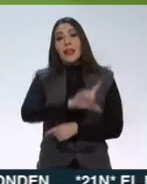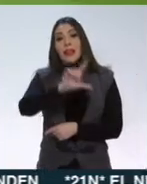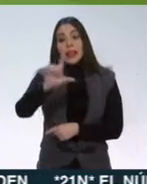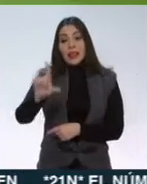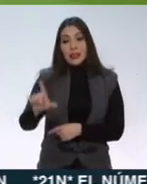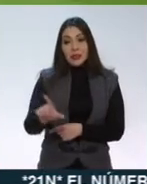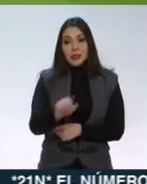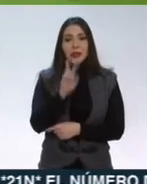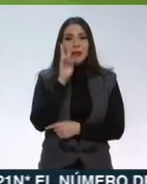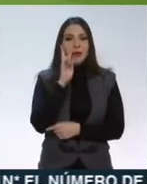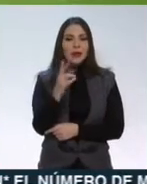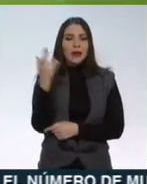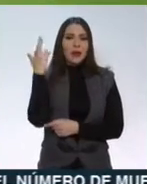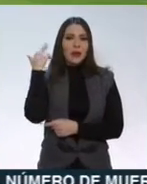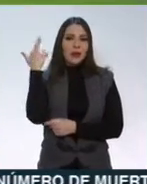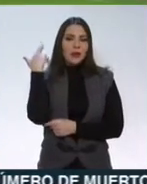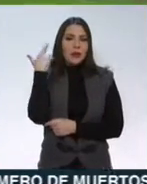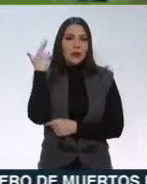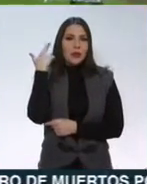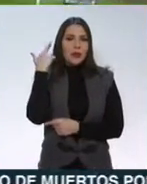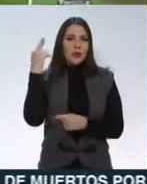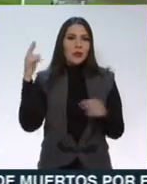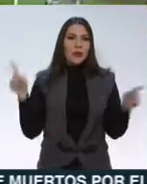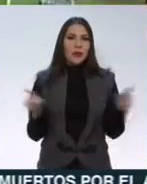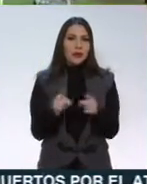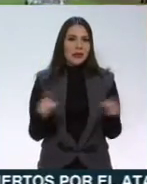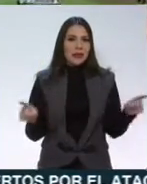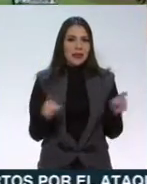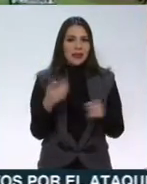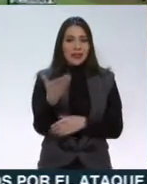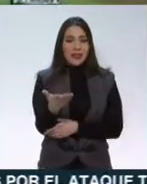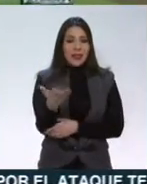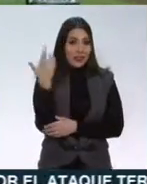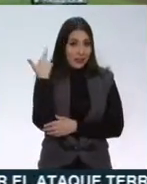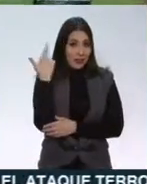por favor la música, que suene.